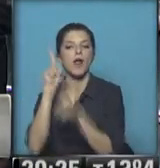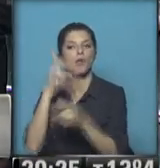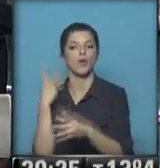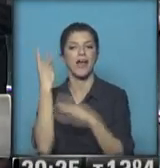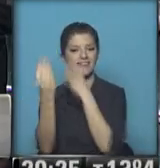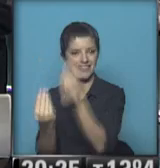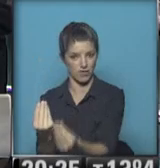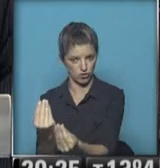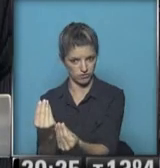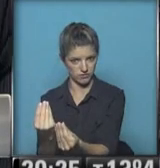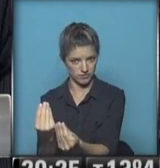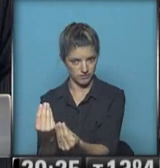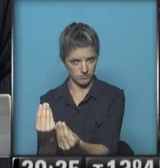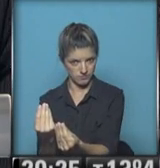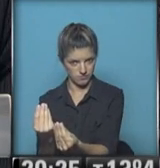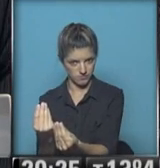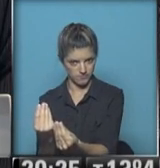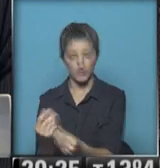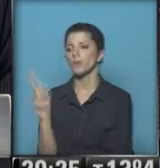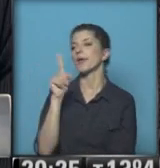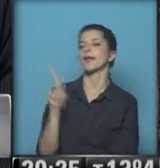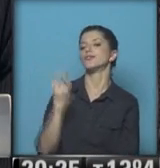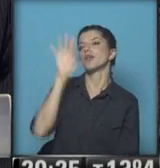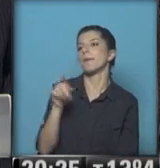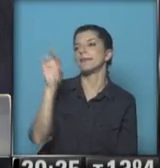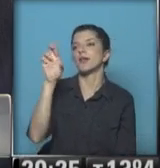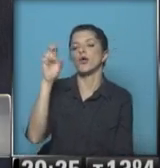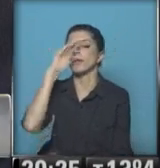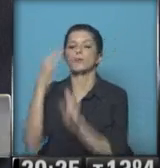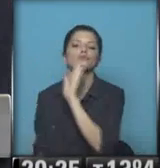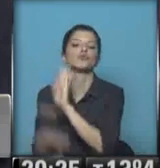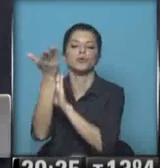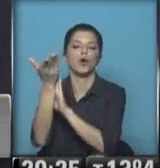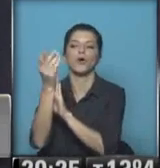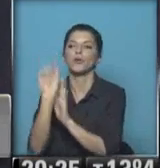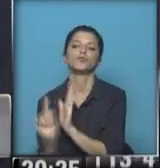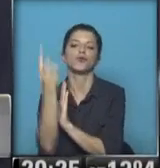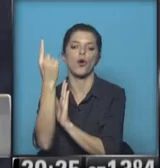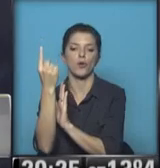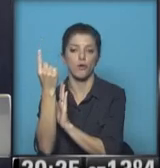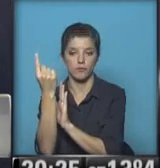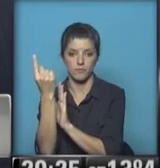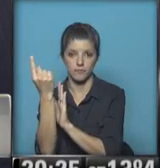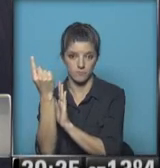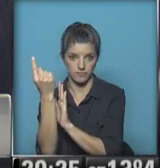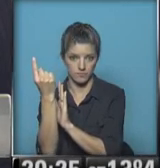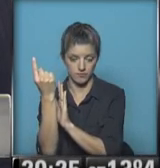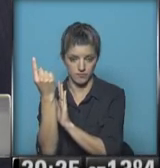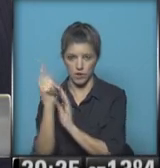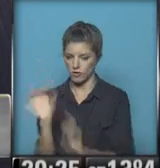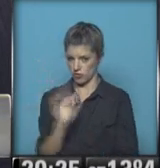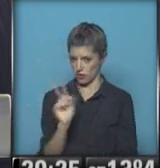no es que hago en un día se levantó sólo el dólar electoral fue caminando por las y te dice bueno ahora voy a valer más